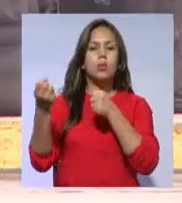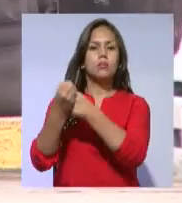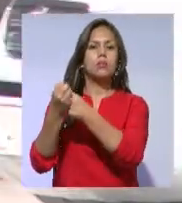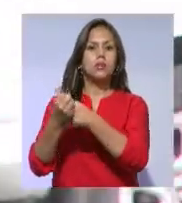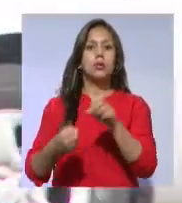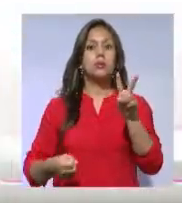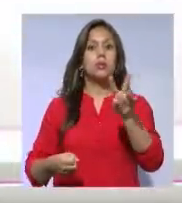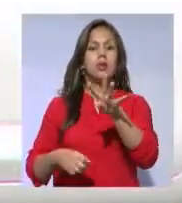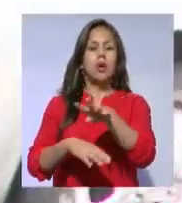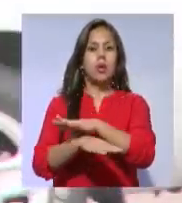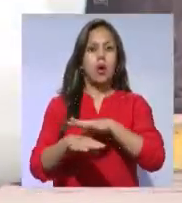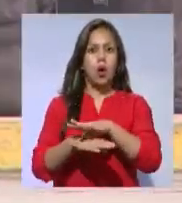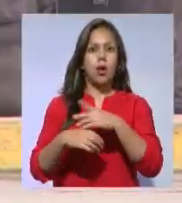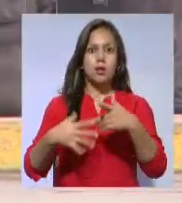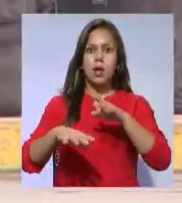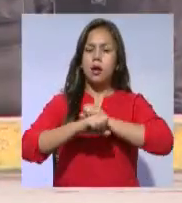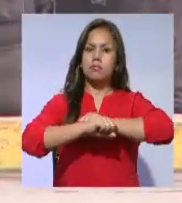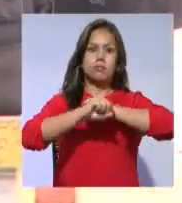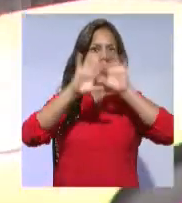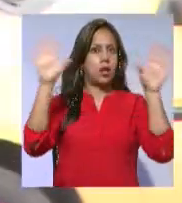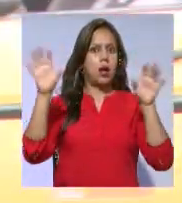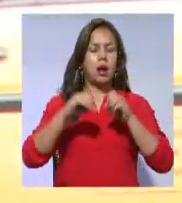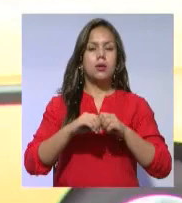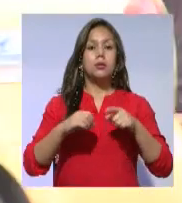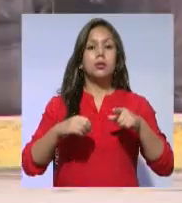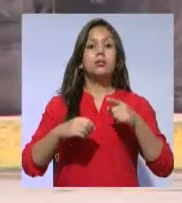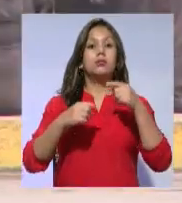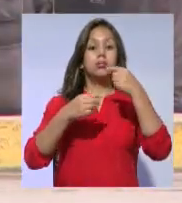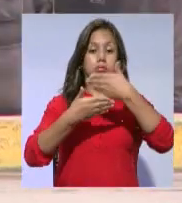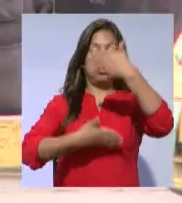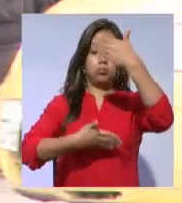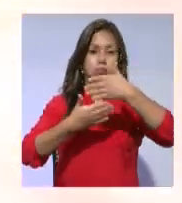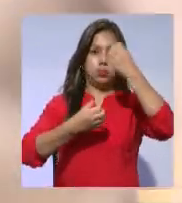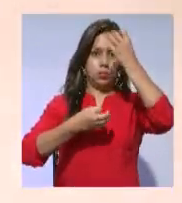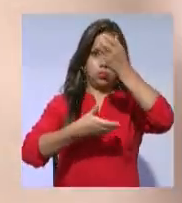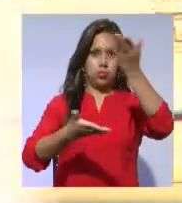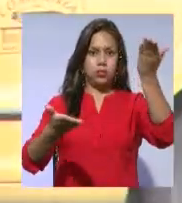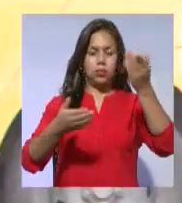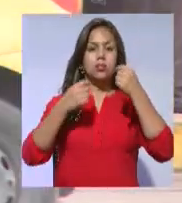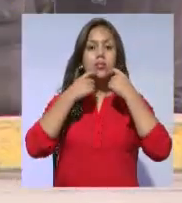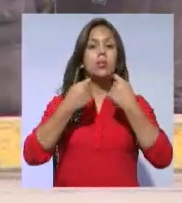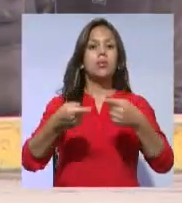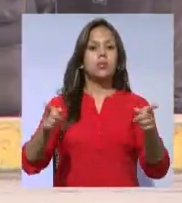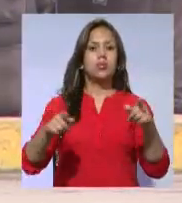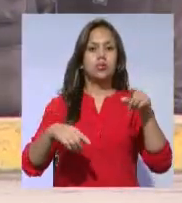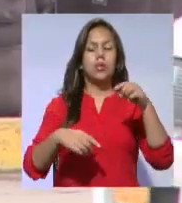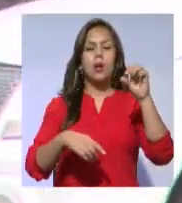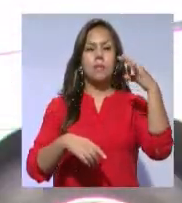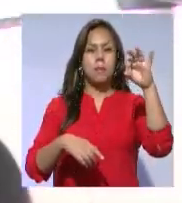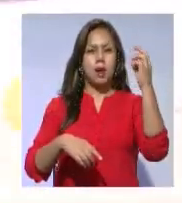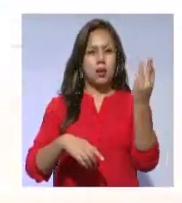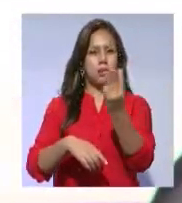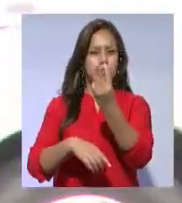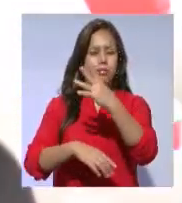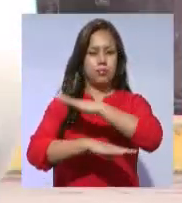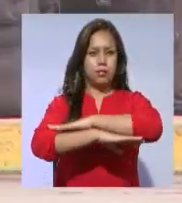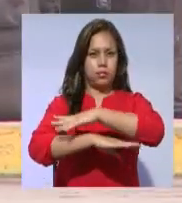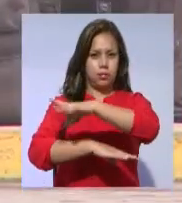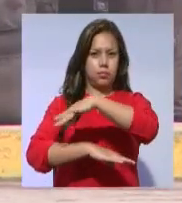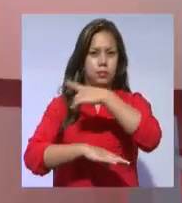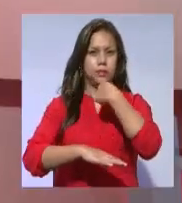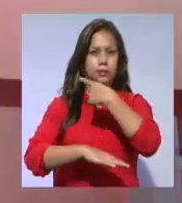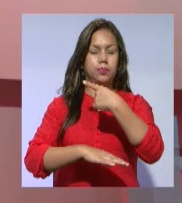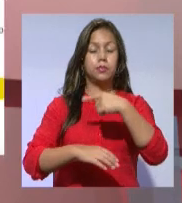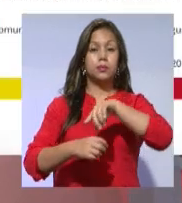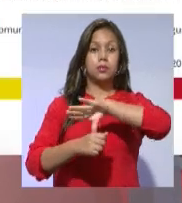24 horas en ser aclarada a través de un comunicado oficial difundido en su página web la cancillería señaló que las